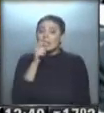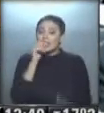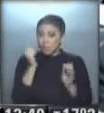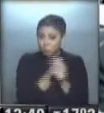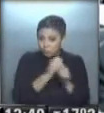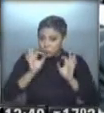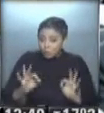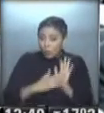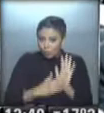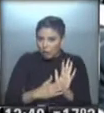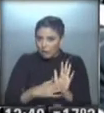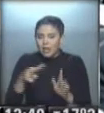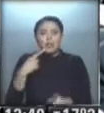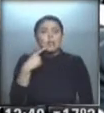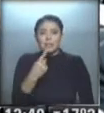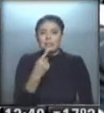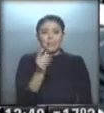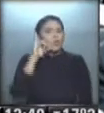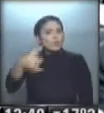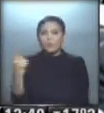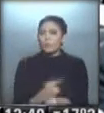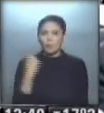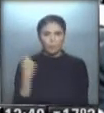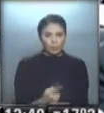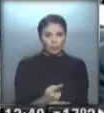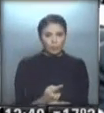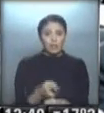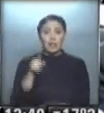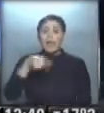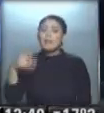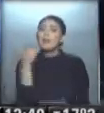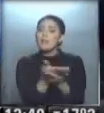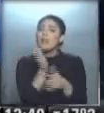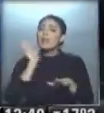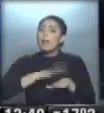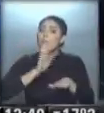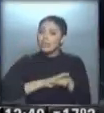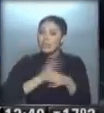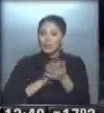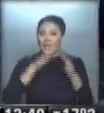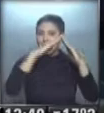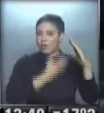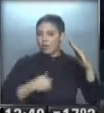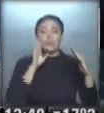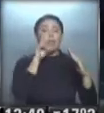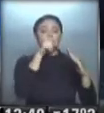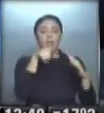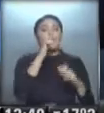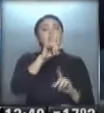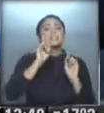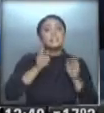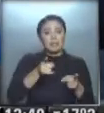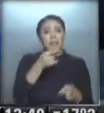confirman estos indicios, totalmente inaceptables. La petición de responsabilidades a la Casa Blanca ha sido respondida con